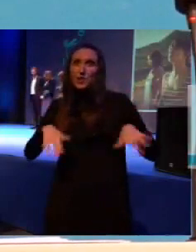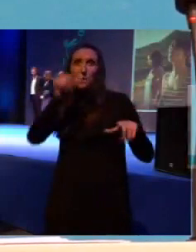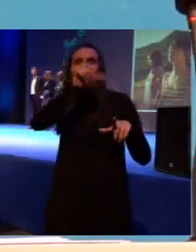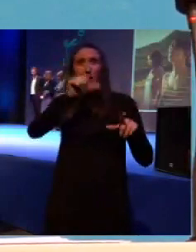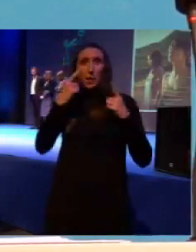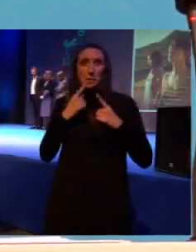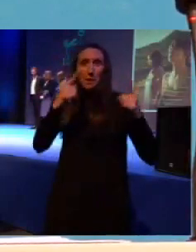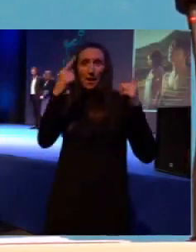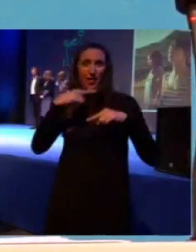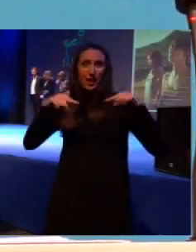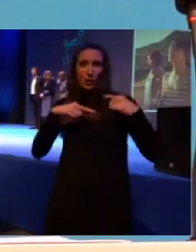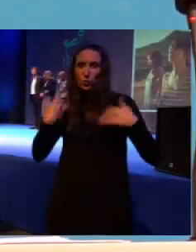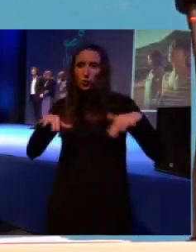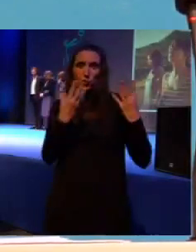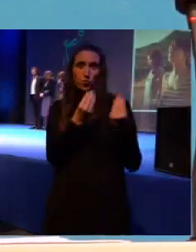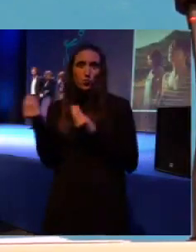en España.